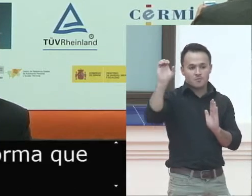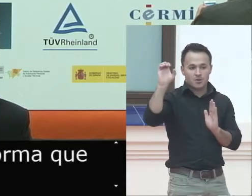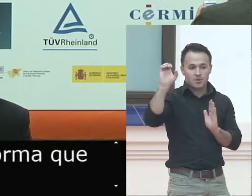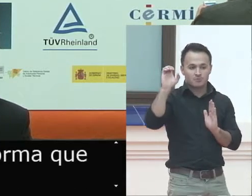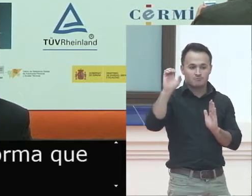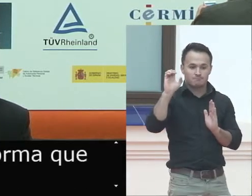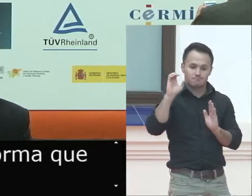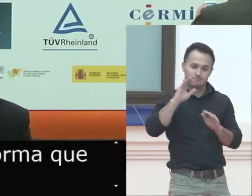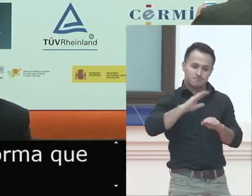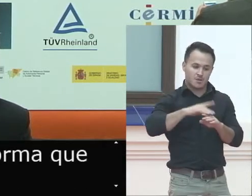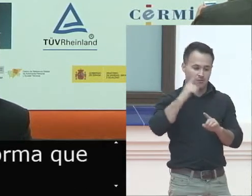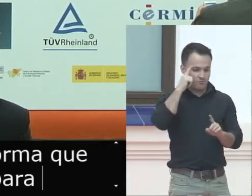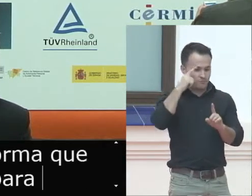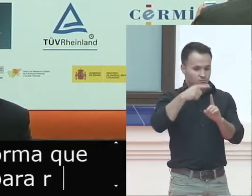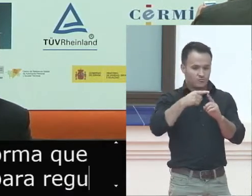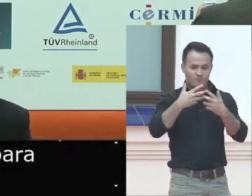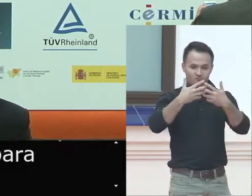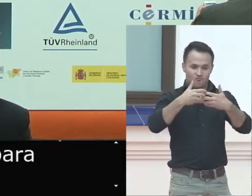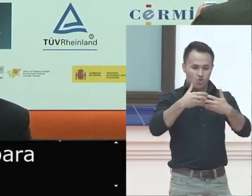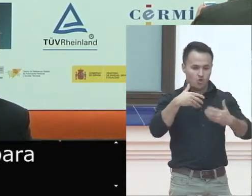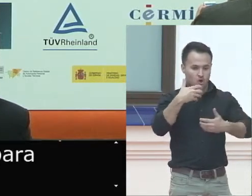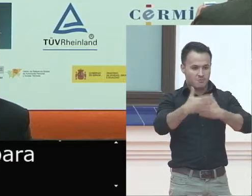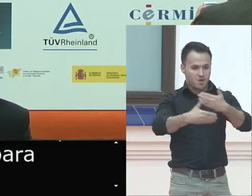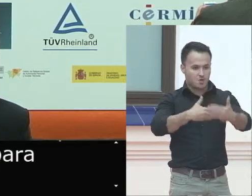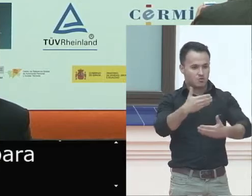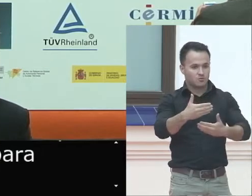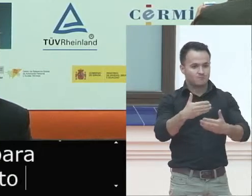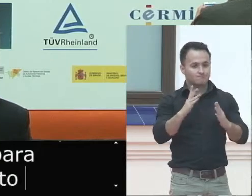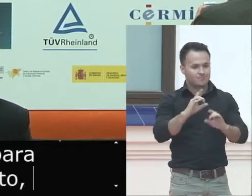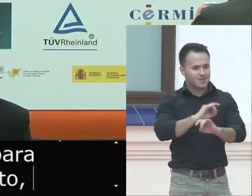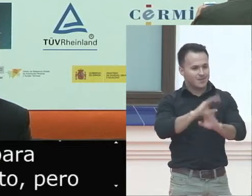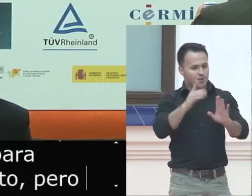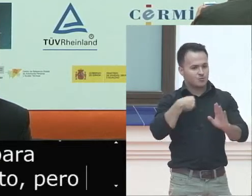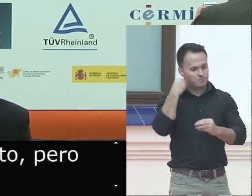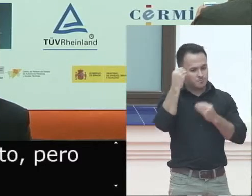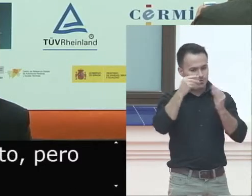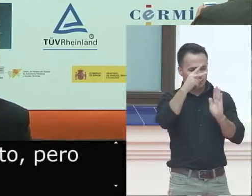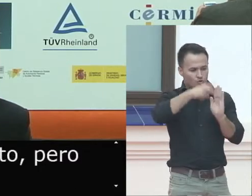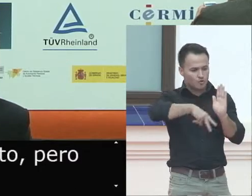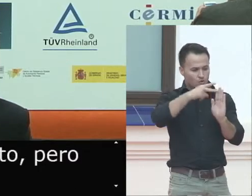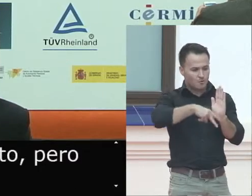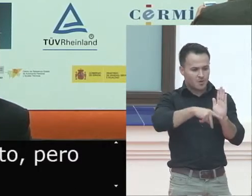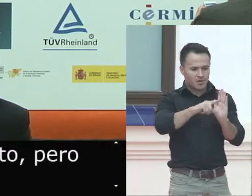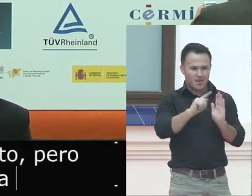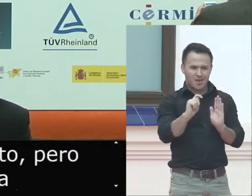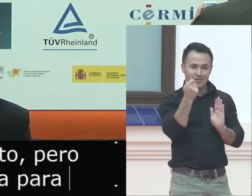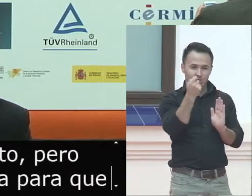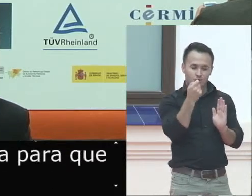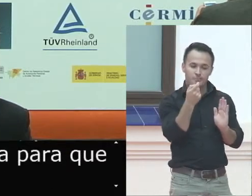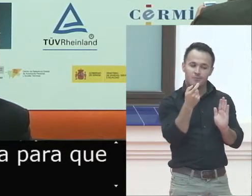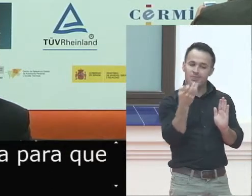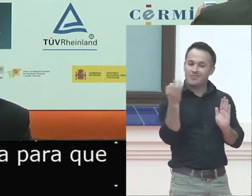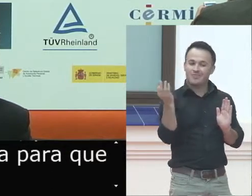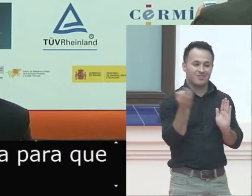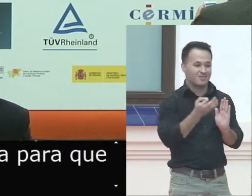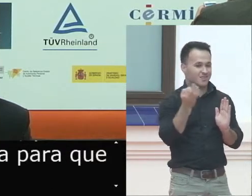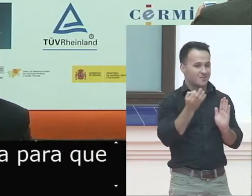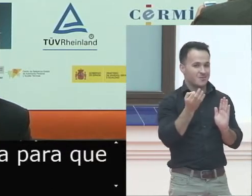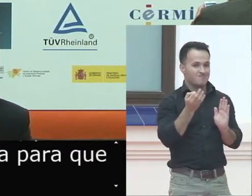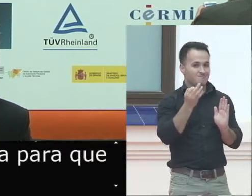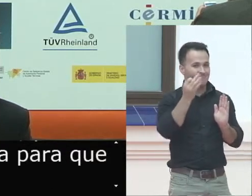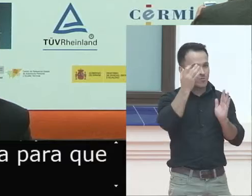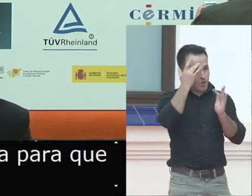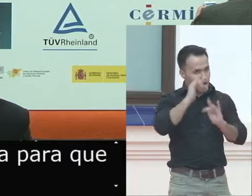un determinado funcionamiento, pero evidentemente yo creo que una norma, para que tenga éxito, no solamente es una cuestión